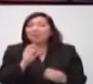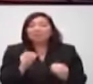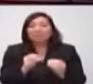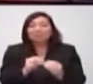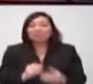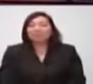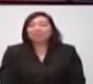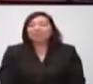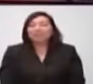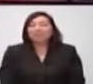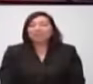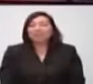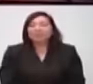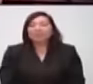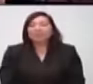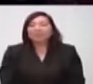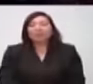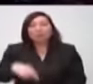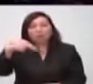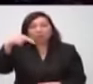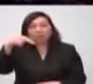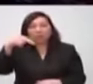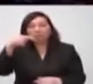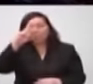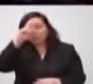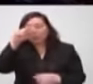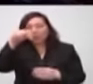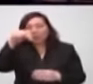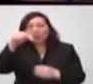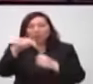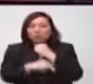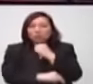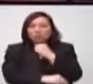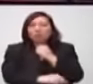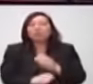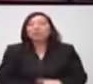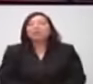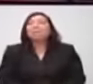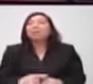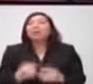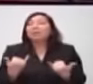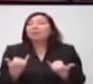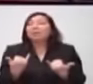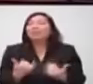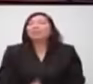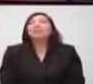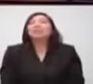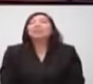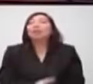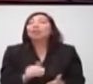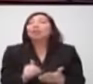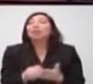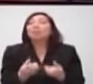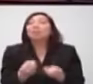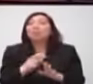de la Panamericana Norte hacia el sur, la vía expresa sur, la continuidad de Chimpullo. Pero a esto se suman toda esta